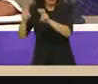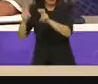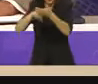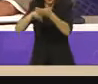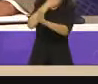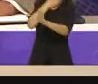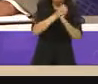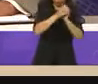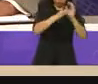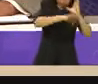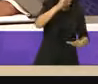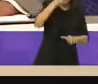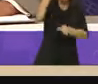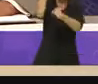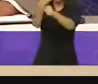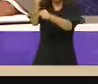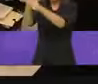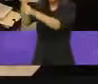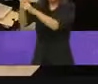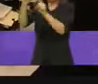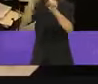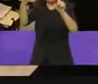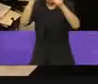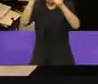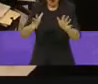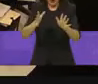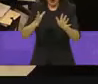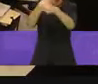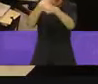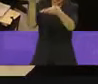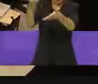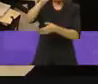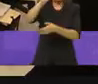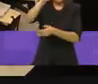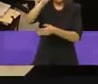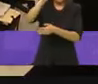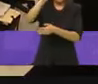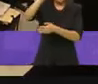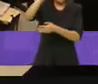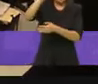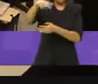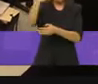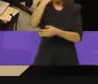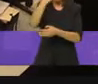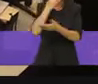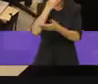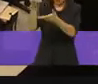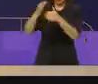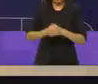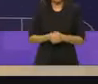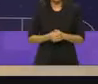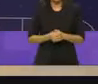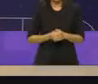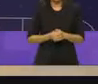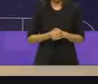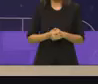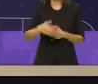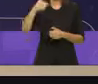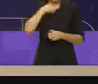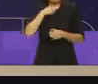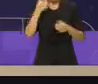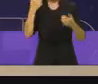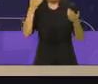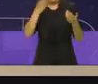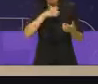con el mensaje de apertura del candidato Salomón Chertoripsky, tiene dos minutos. Como les decía, qué bueno que empezamos